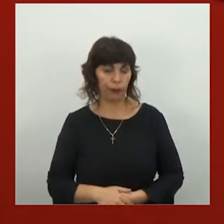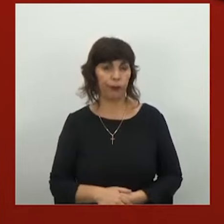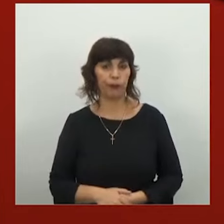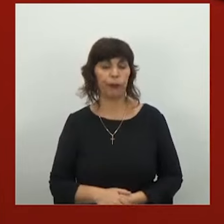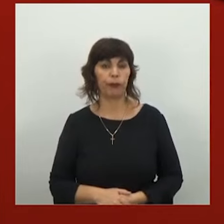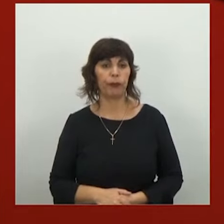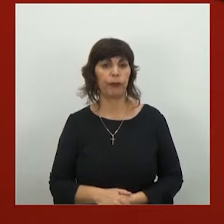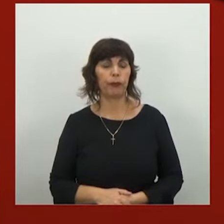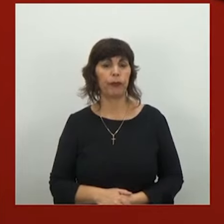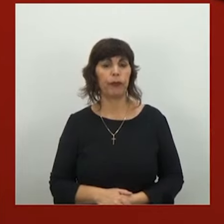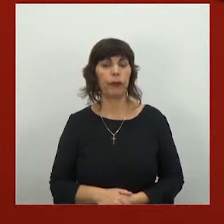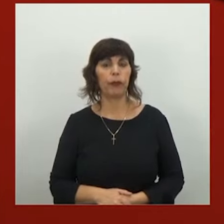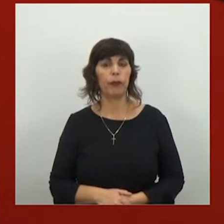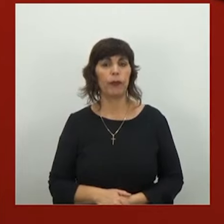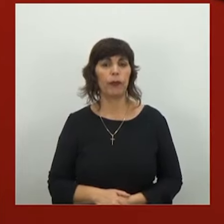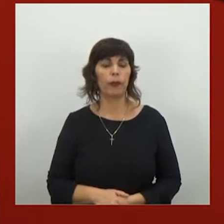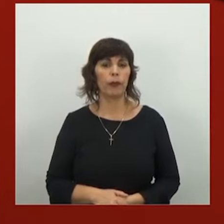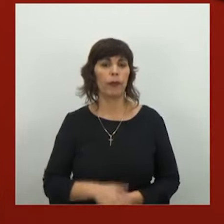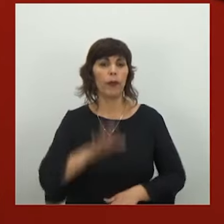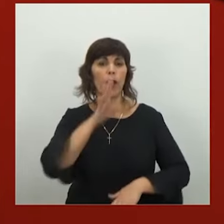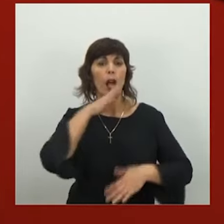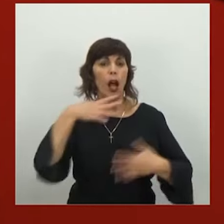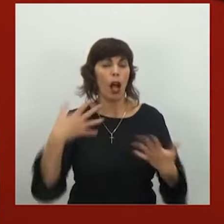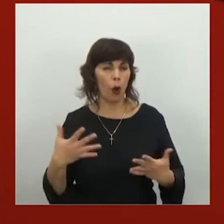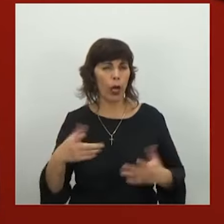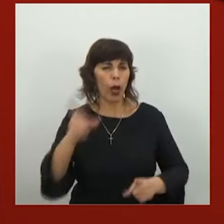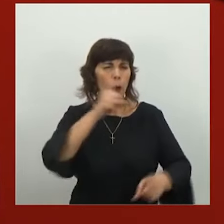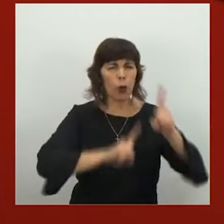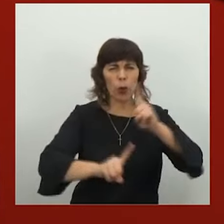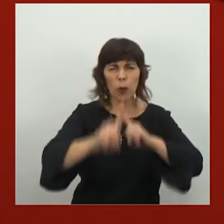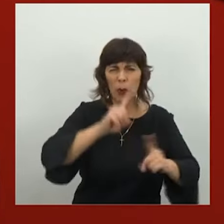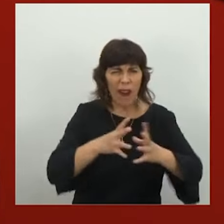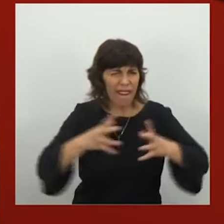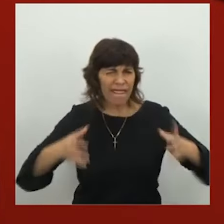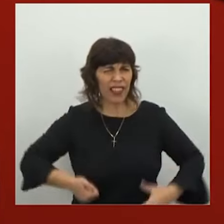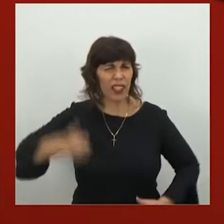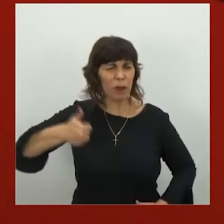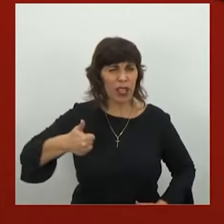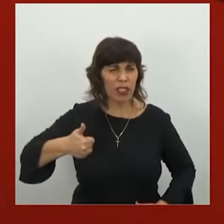Busca ahora el problema más grande que tengas.